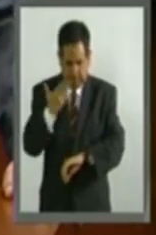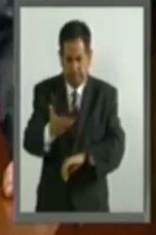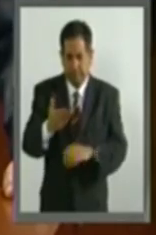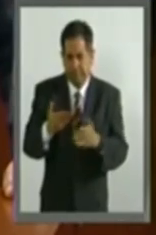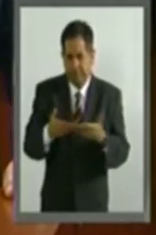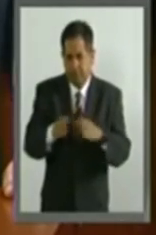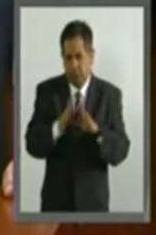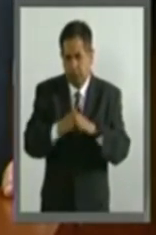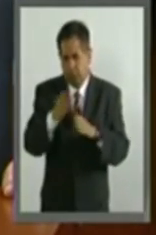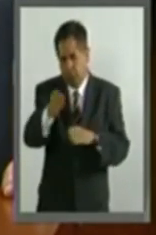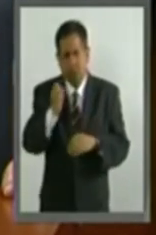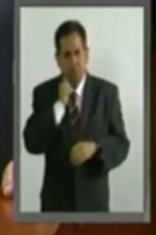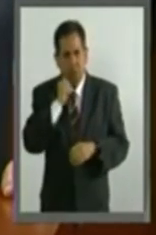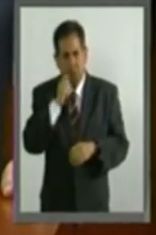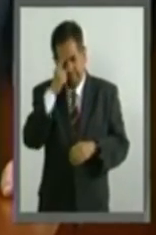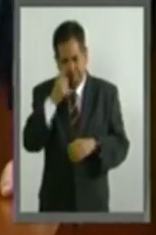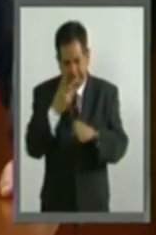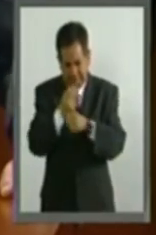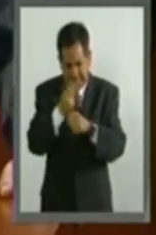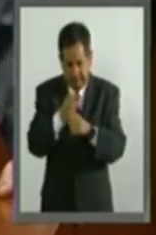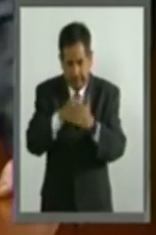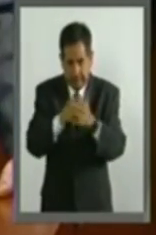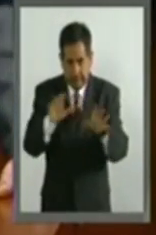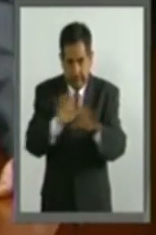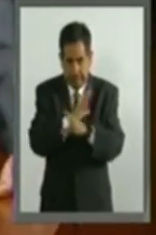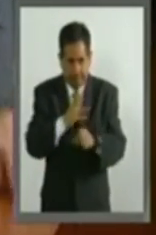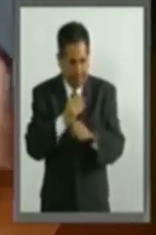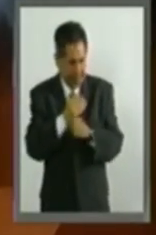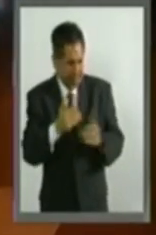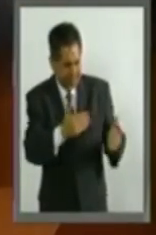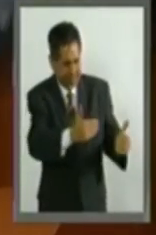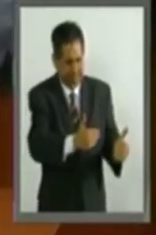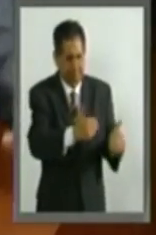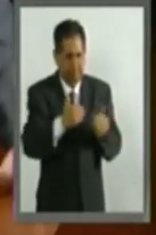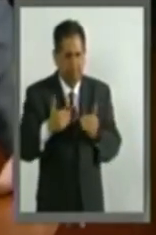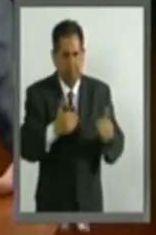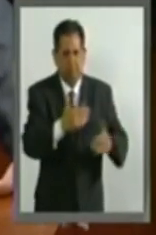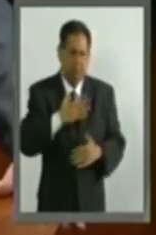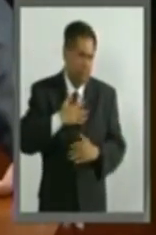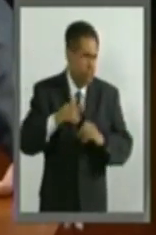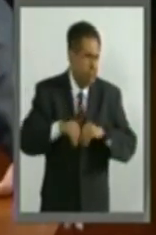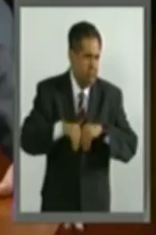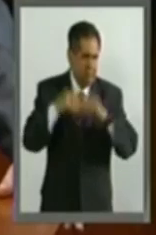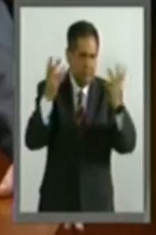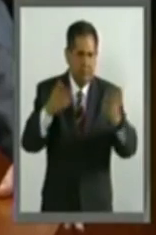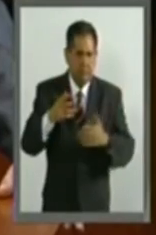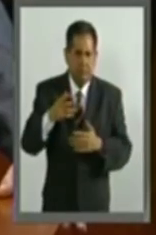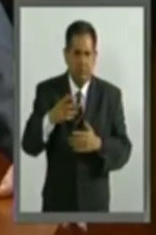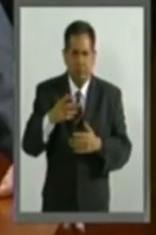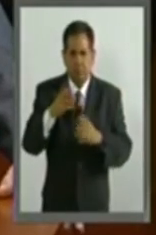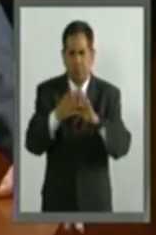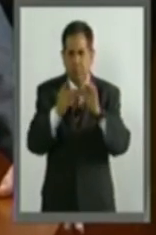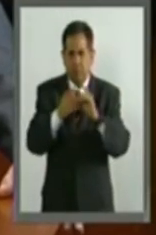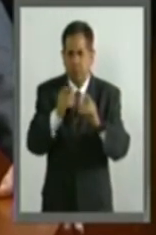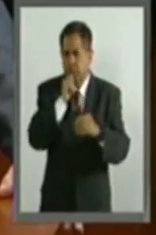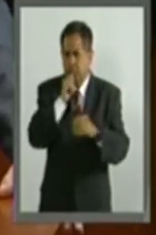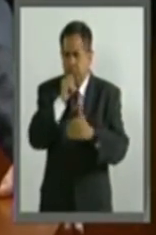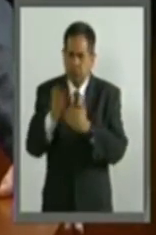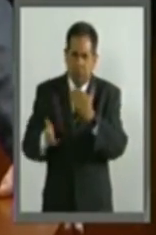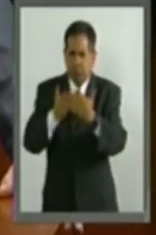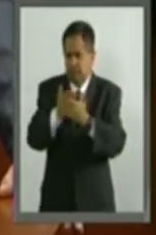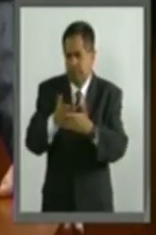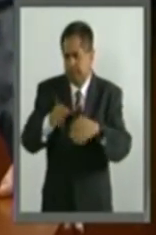Senado, con un punto de acuerdo, la verificación de esas fronteras. Por razones obvias y de sobrecarga no se ha podido